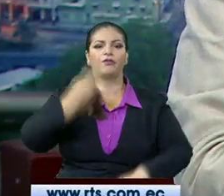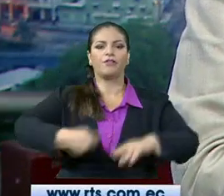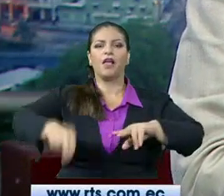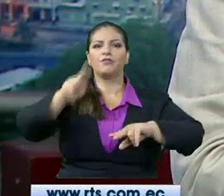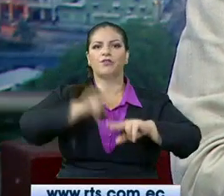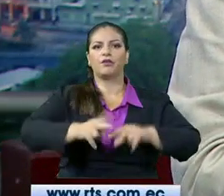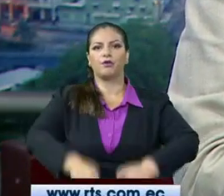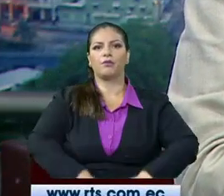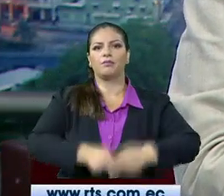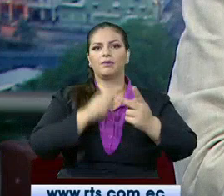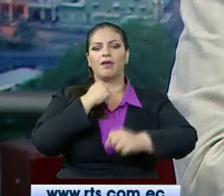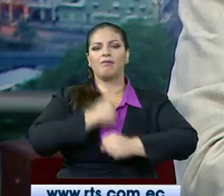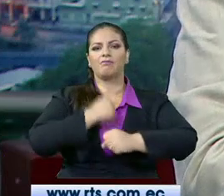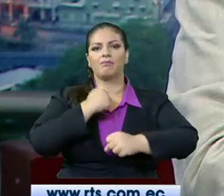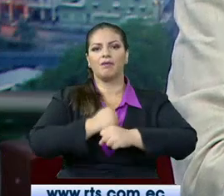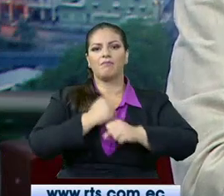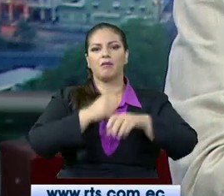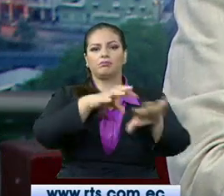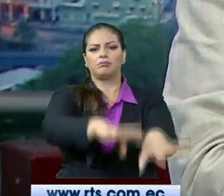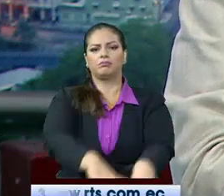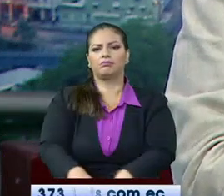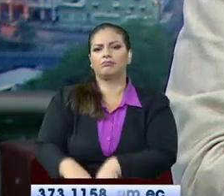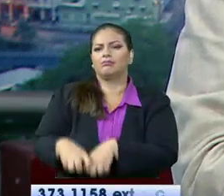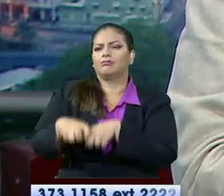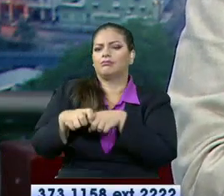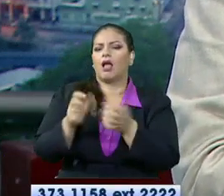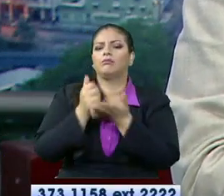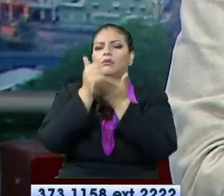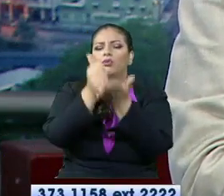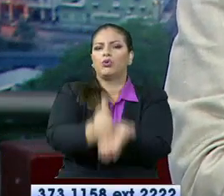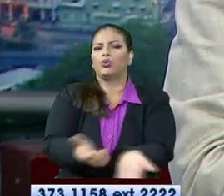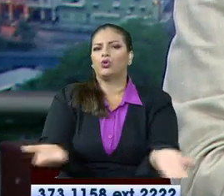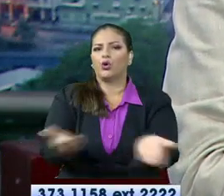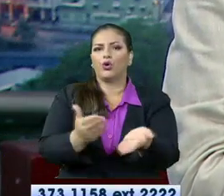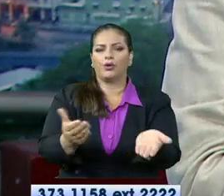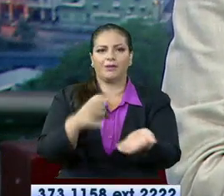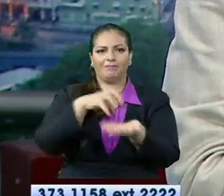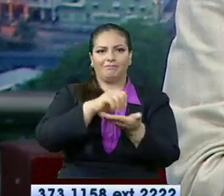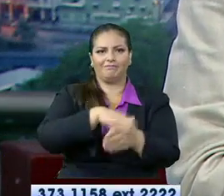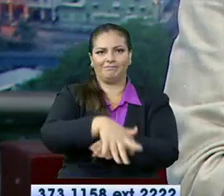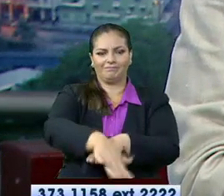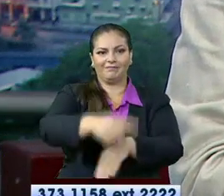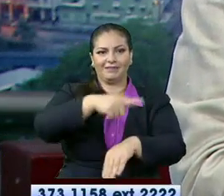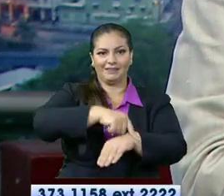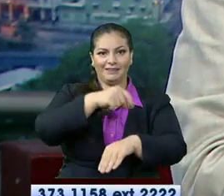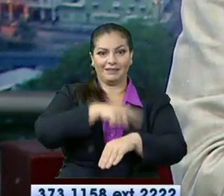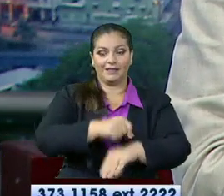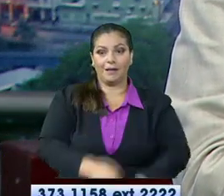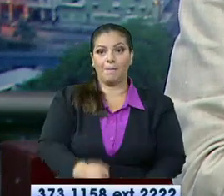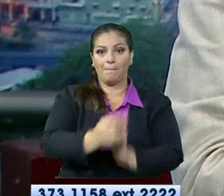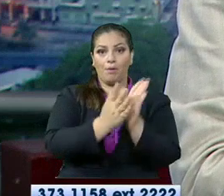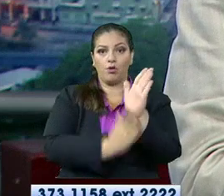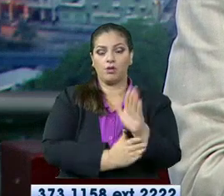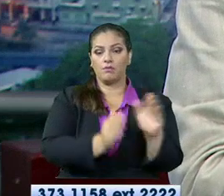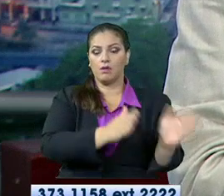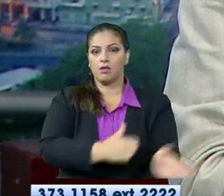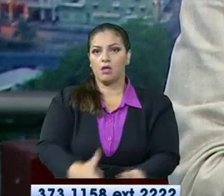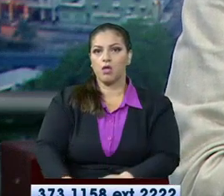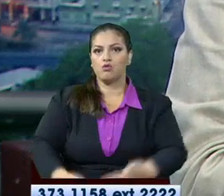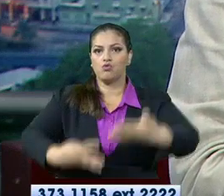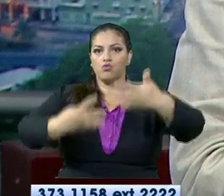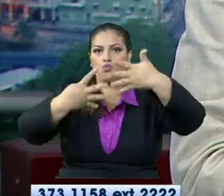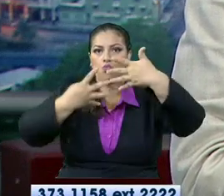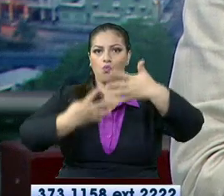el Cantón Quevedo, provincia de Los Ríos. El proyecto se compone de 9 ejes que beneficiarán a 190 mil personas del